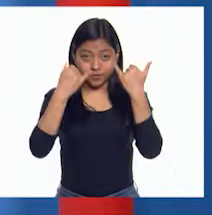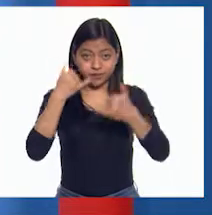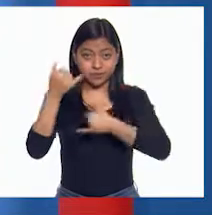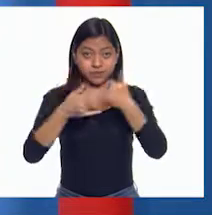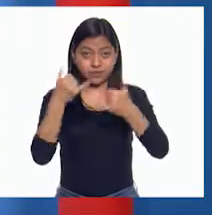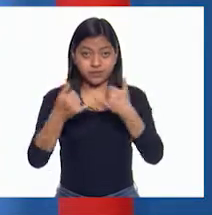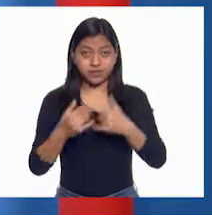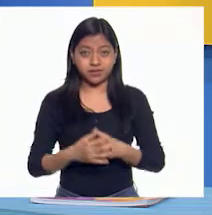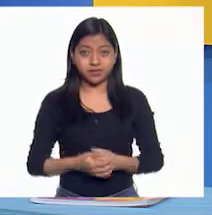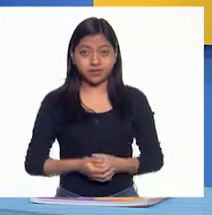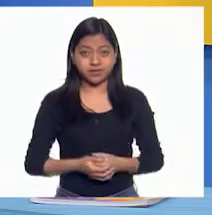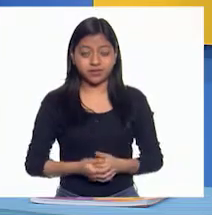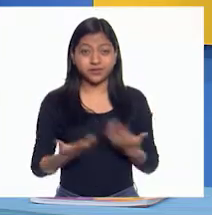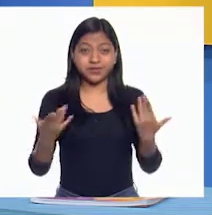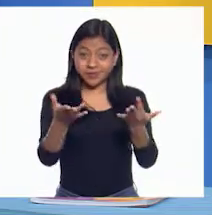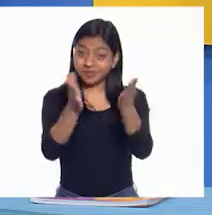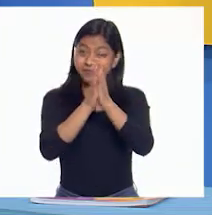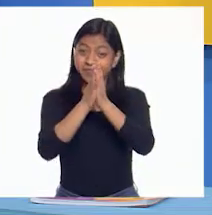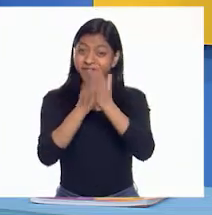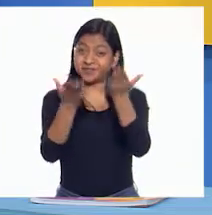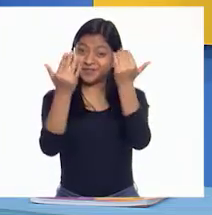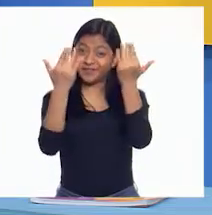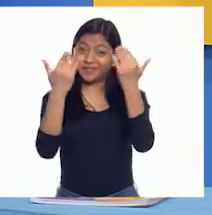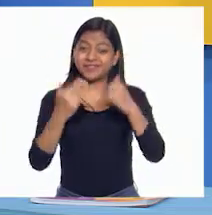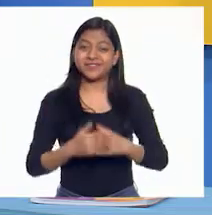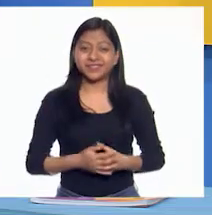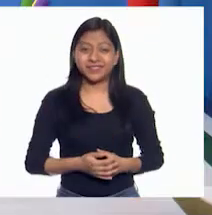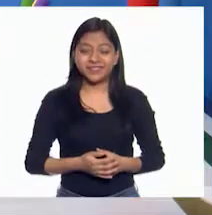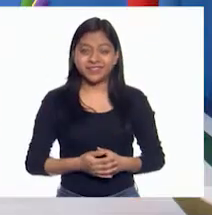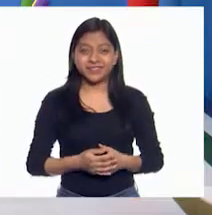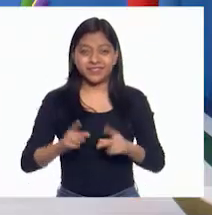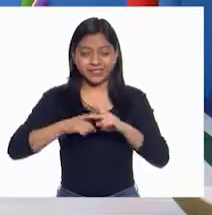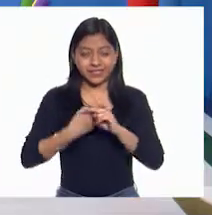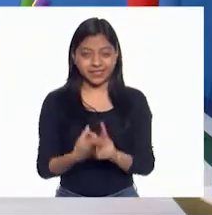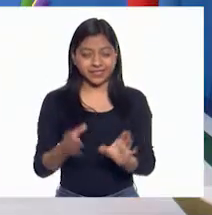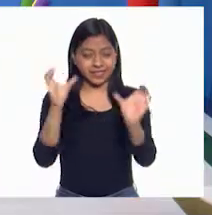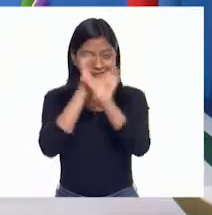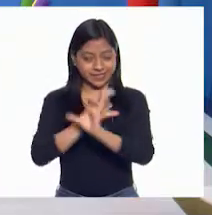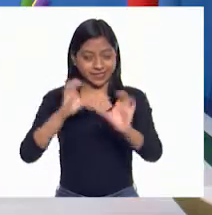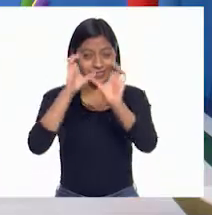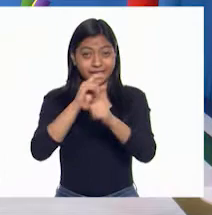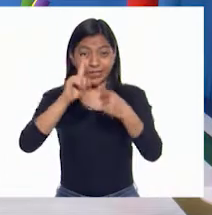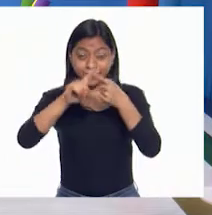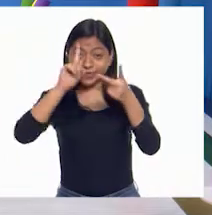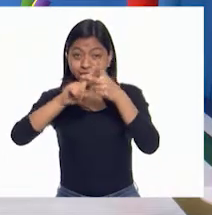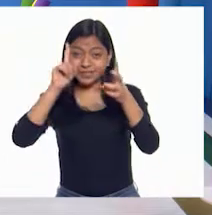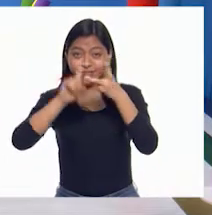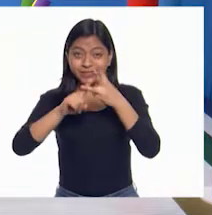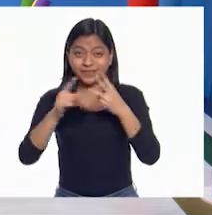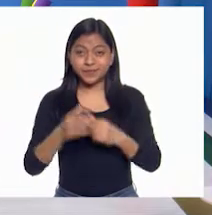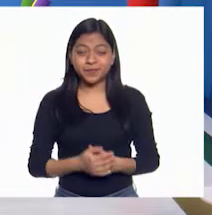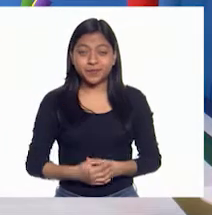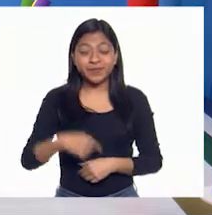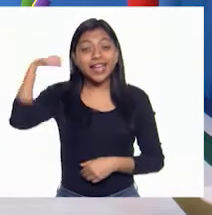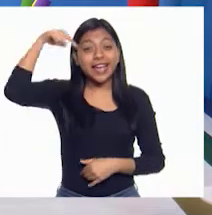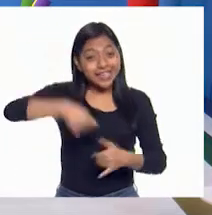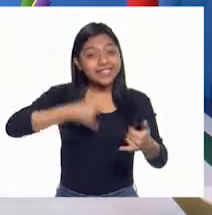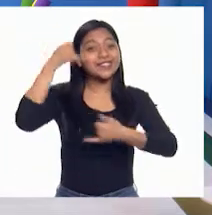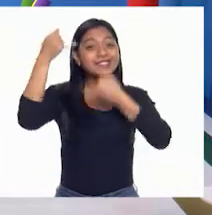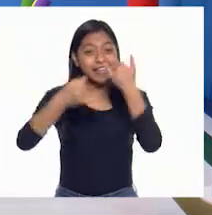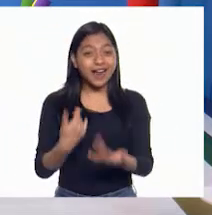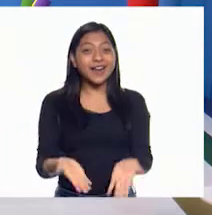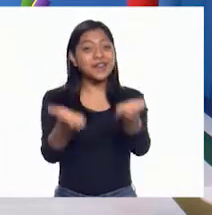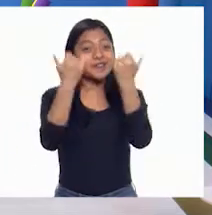nosotras? Sí, por favor, empecemos. Bueno, vamos a comenzar a cantar. 1, 2, 3. Este juego